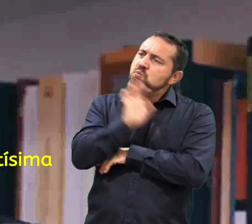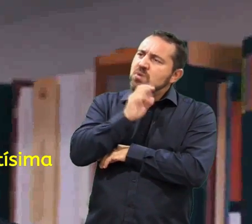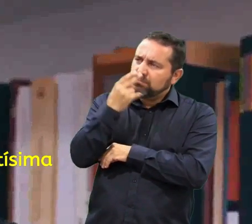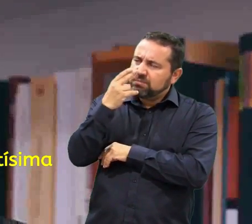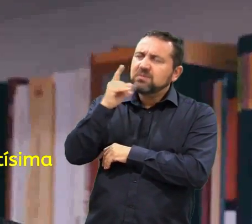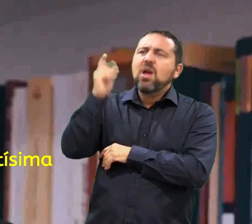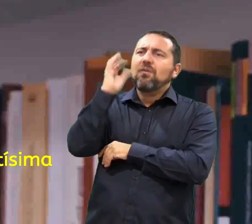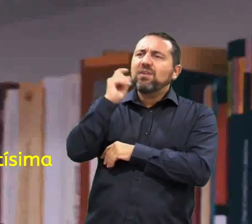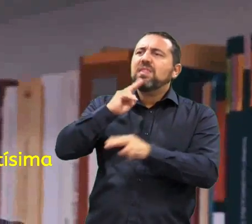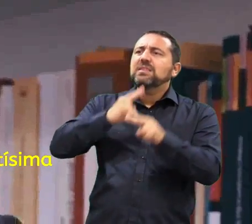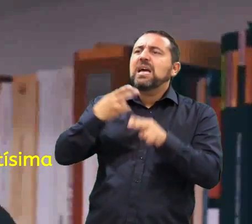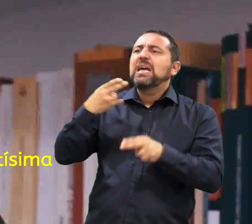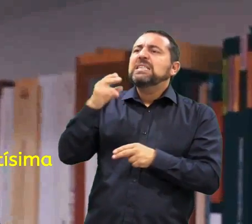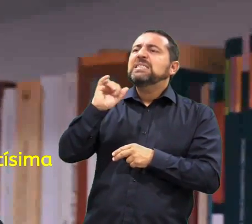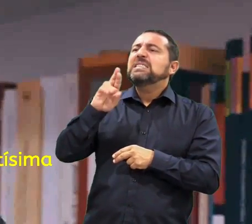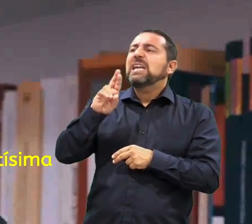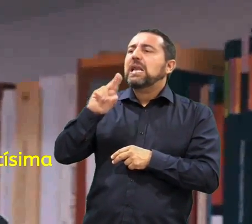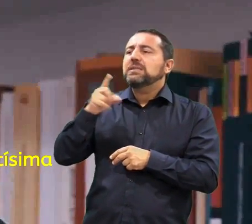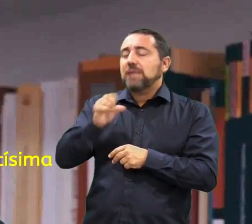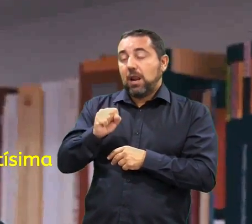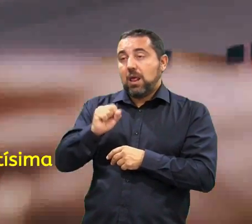una interesantísima conferencia de